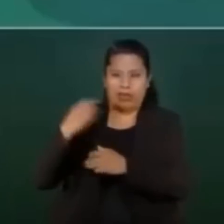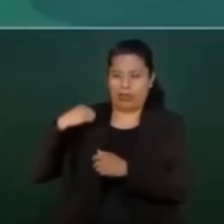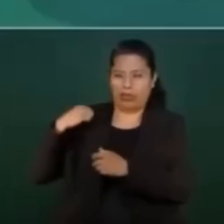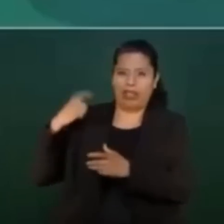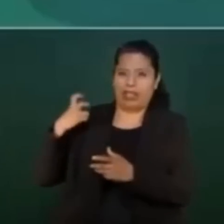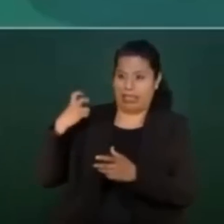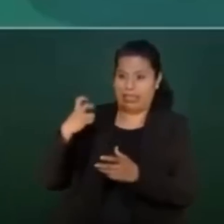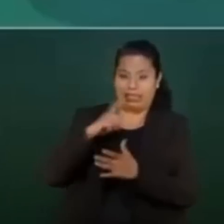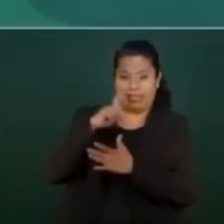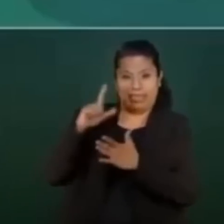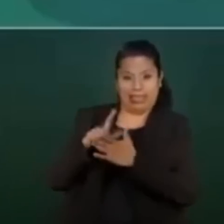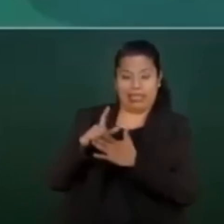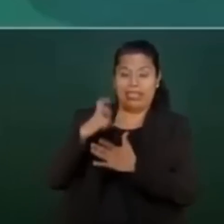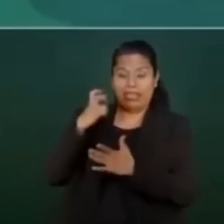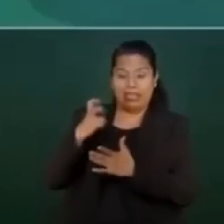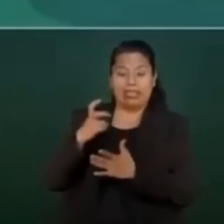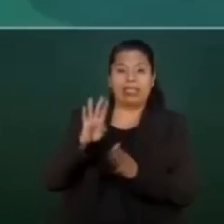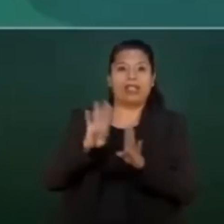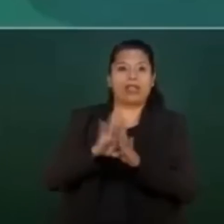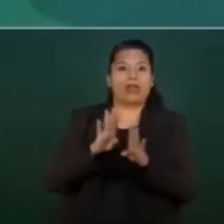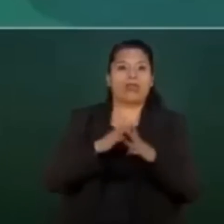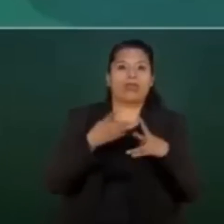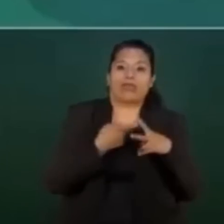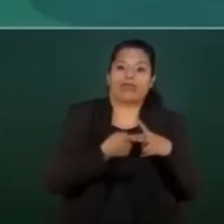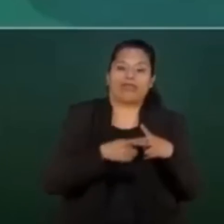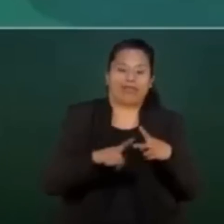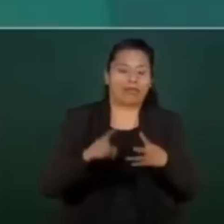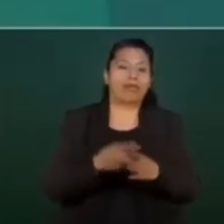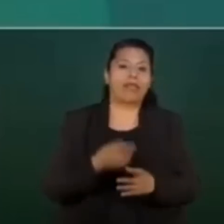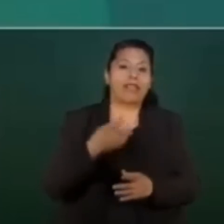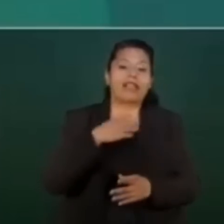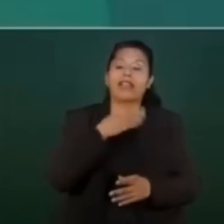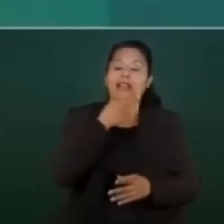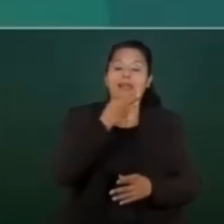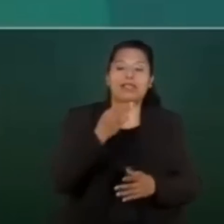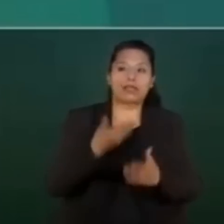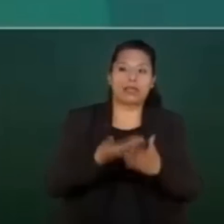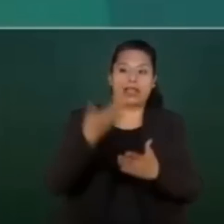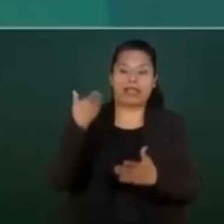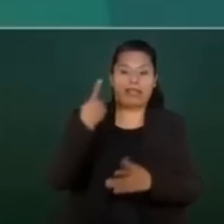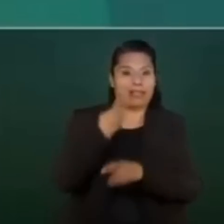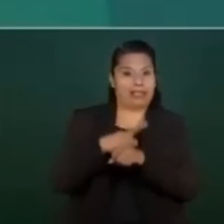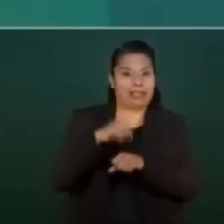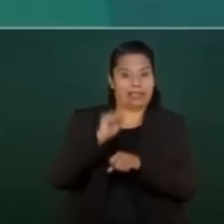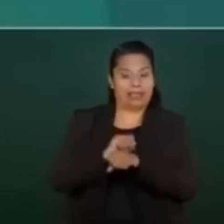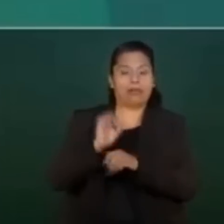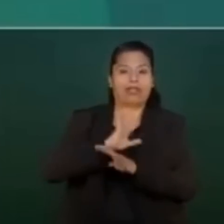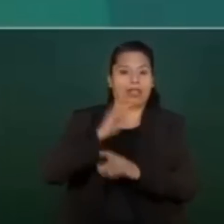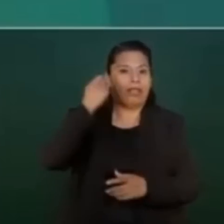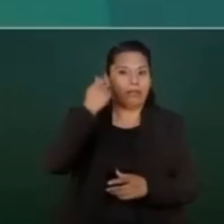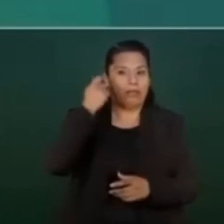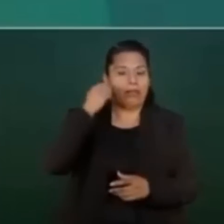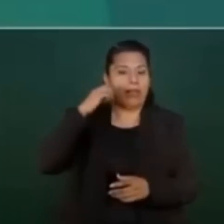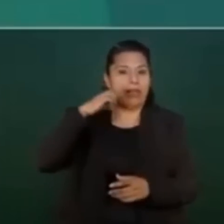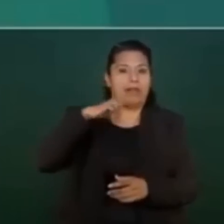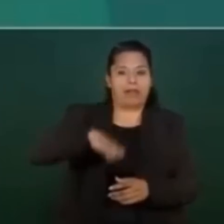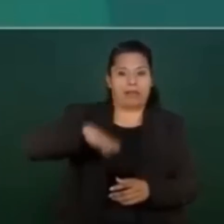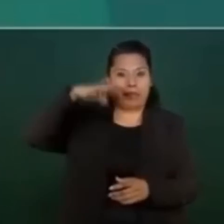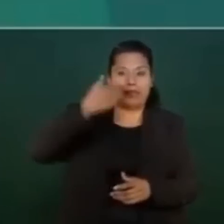que se empezó a dispersar el recurso para las pensiones de adultos mayores,